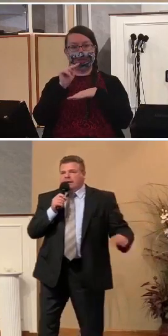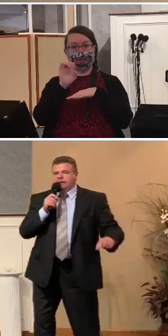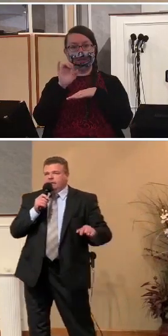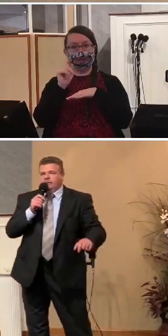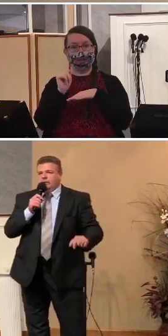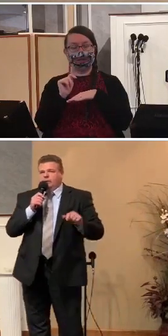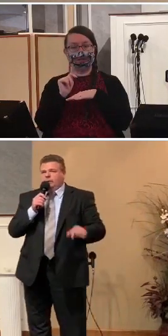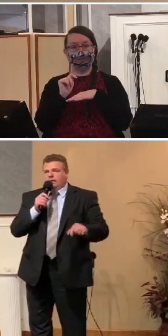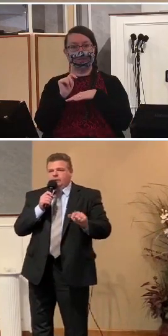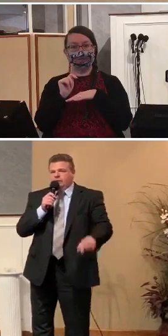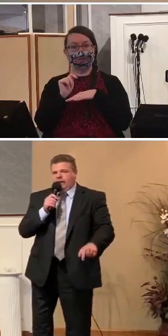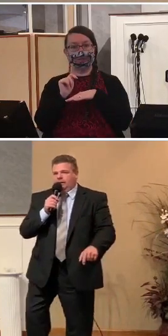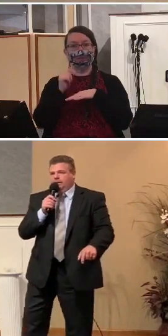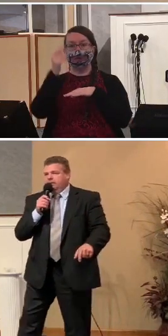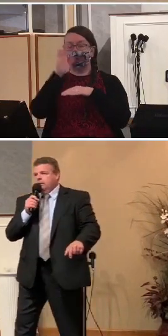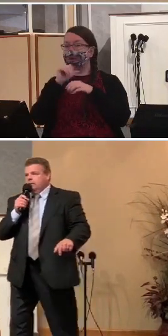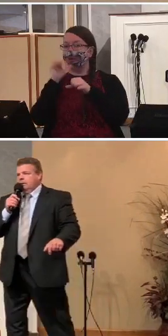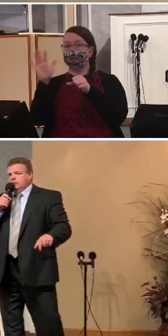vacías. ¿Sabes qué?